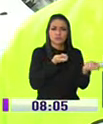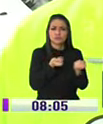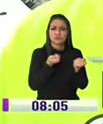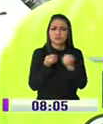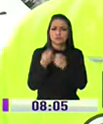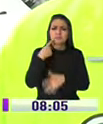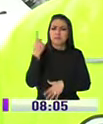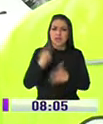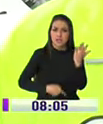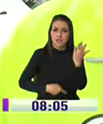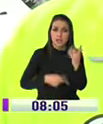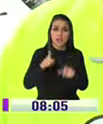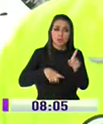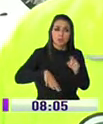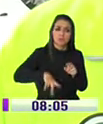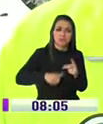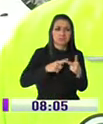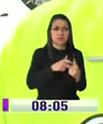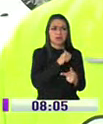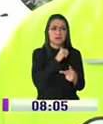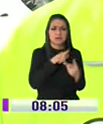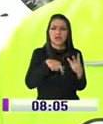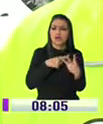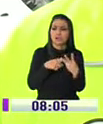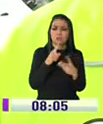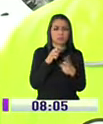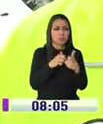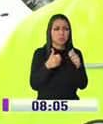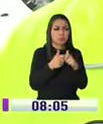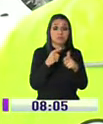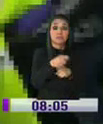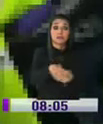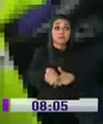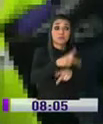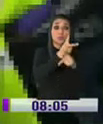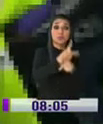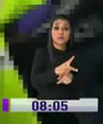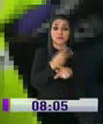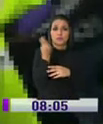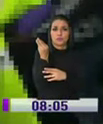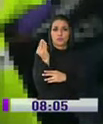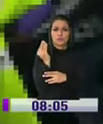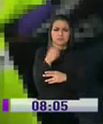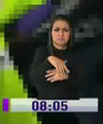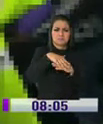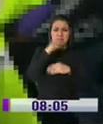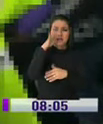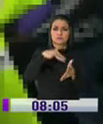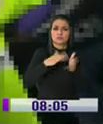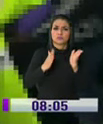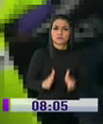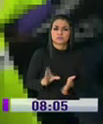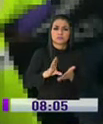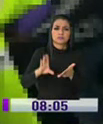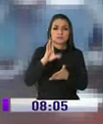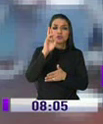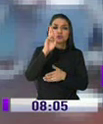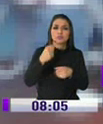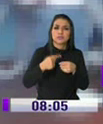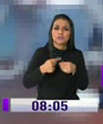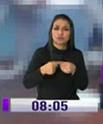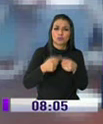así robos, hurtos, que vayan en contra de los adolescentes. Eran estudiantes en su mayoría de colegios del sur de la capital que se